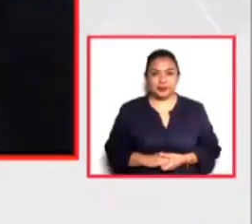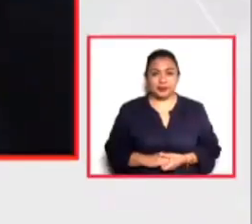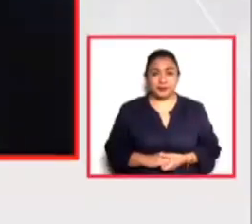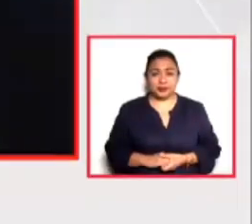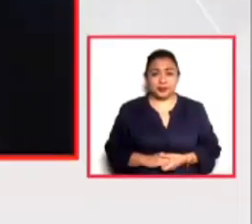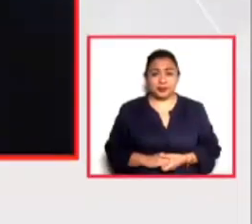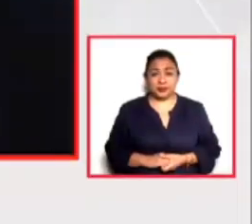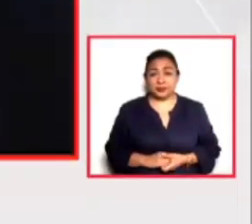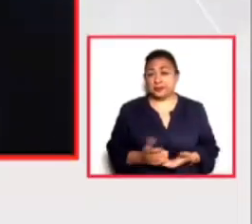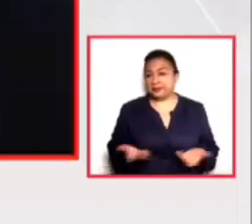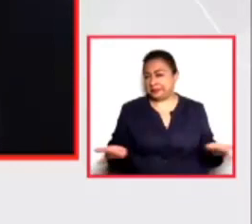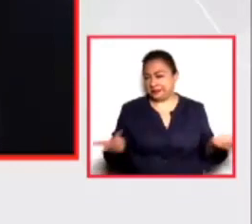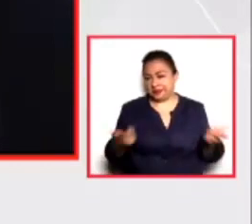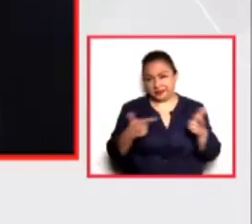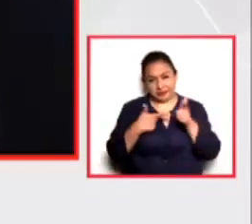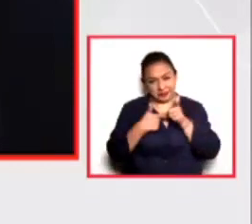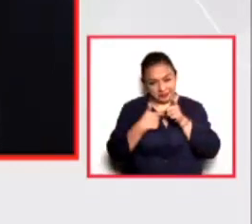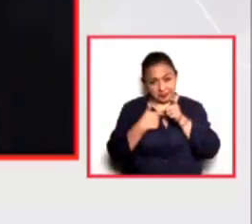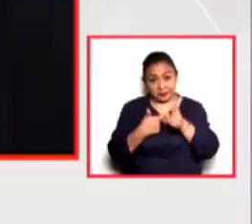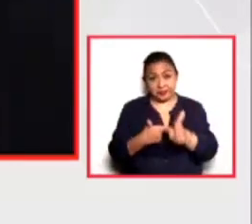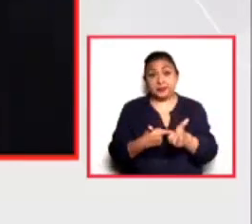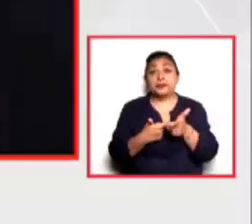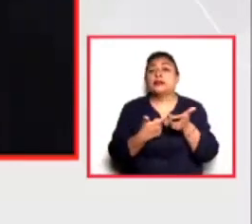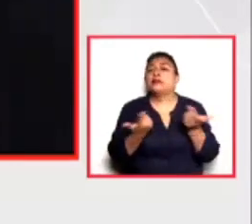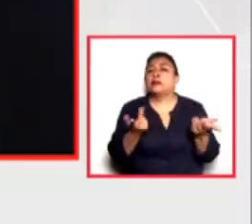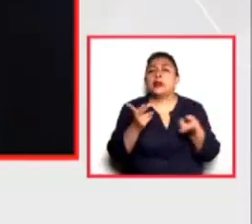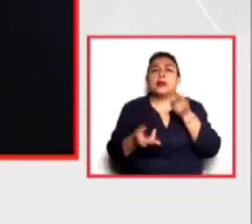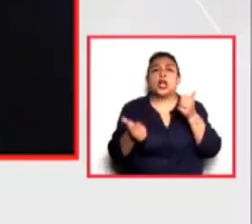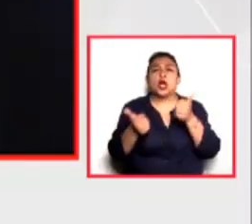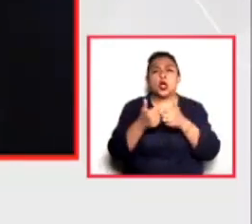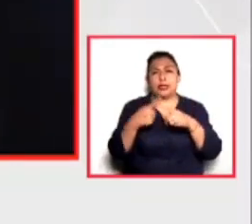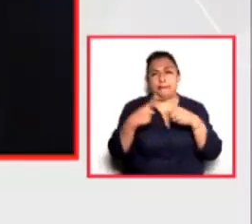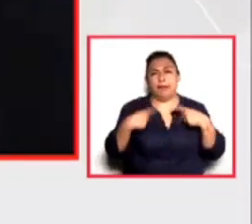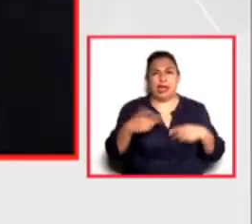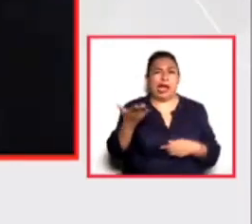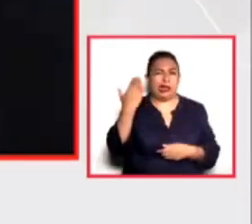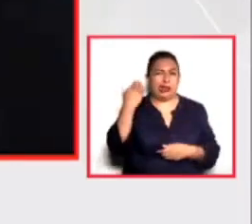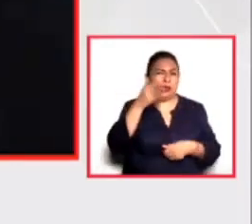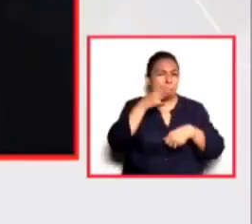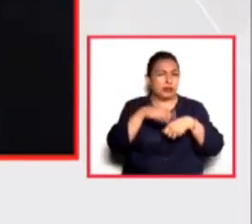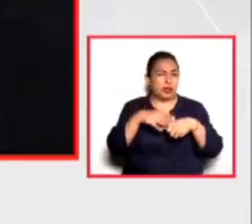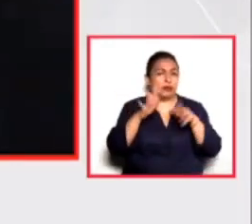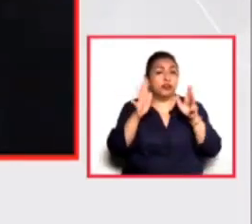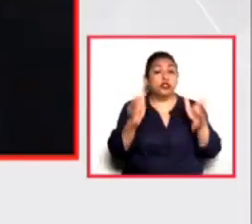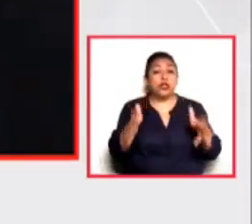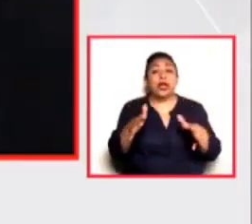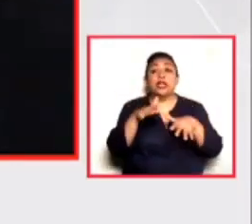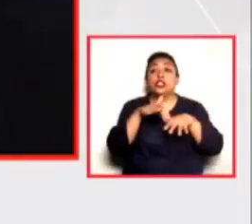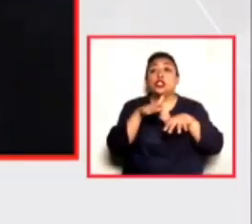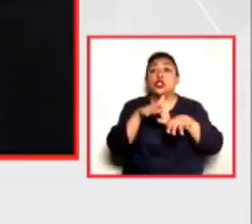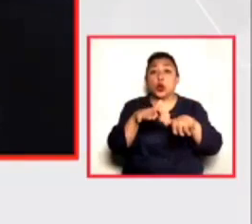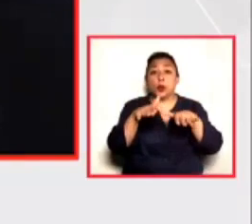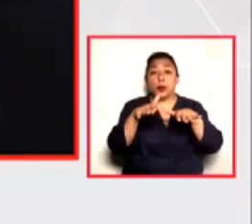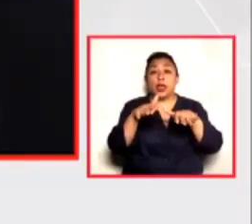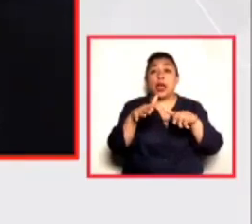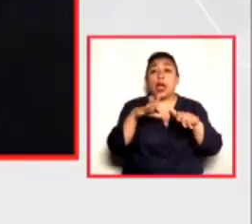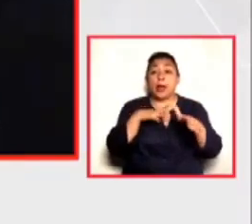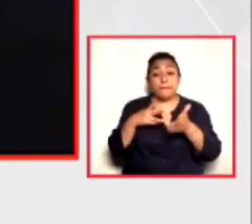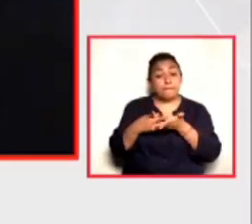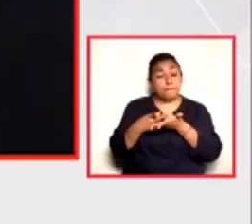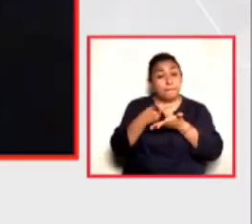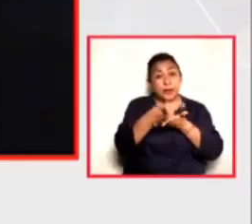Bueno, a continuación vamos a platicar con alguien. Ya les habíamos informado en su momento sobre la obtención de un premio